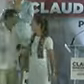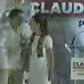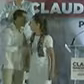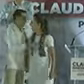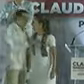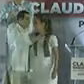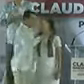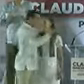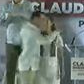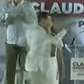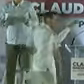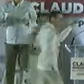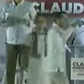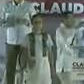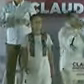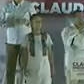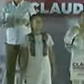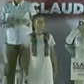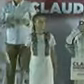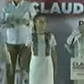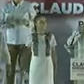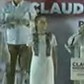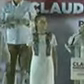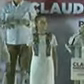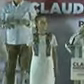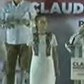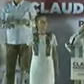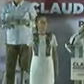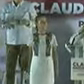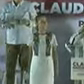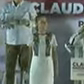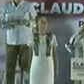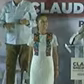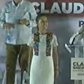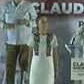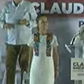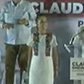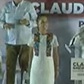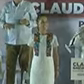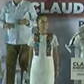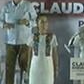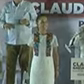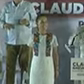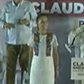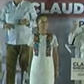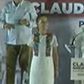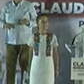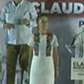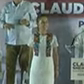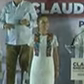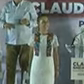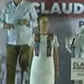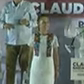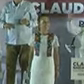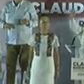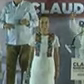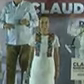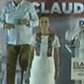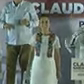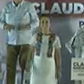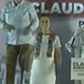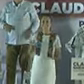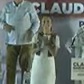a continuación tiene la palabra giovana Campos Vázquez candidata a diputada federal por el distrito número cu se me olvidó mencionar a mi mami que debe